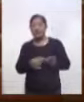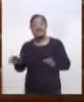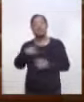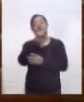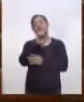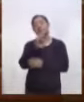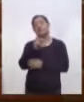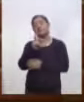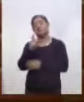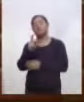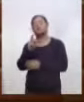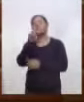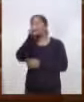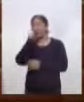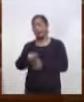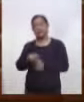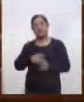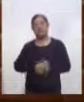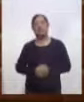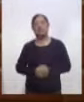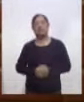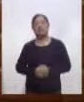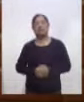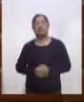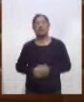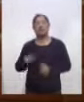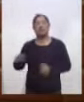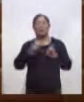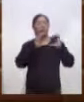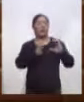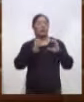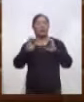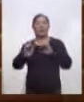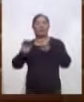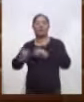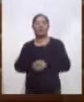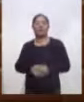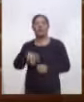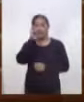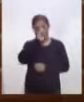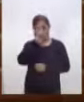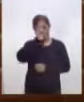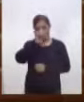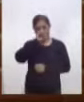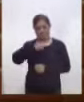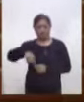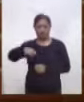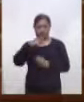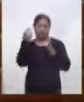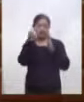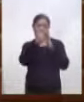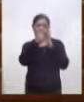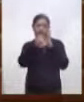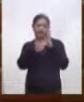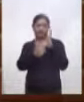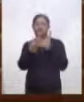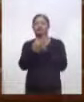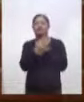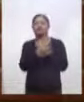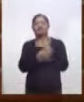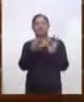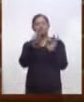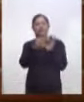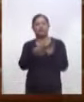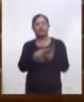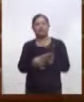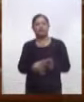Pública, en cuanto a tomar algunas medidas de recomendatorias, ¿no? Recomendaciones como en